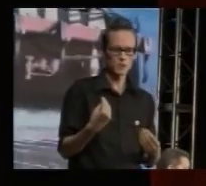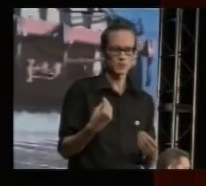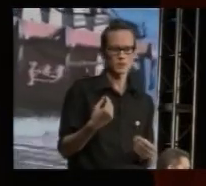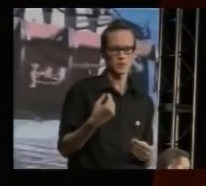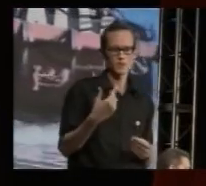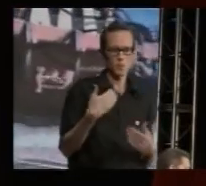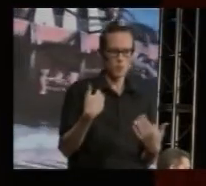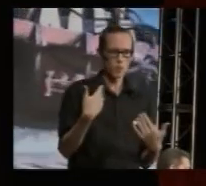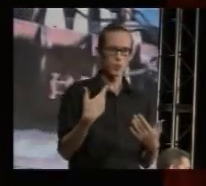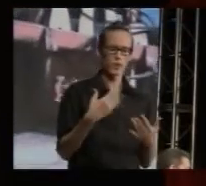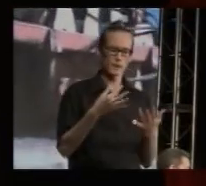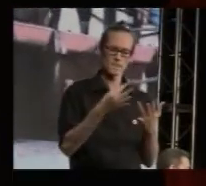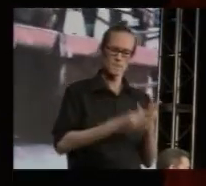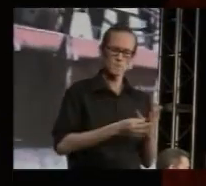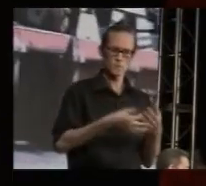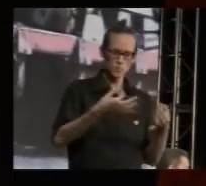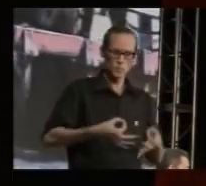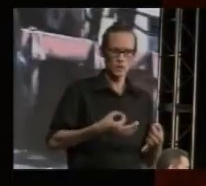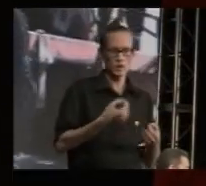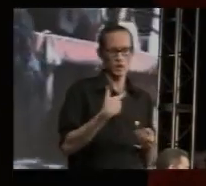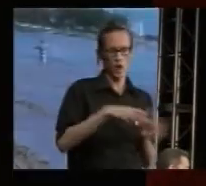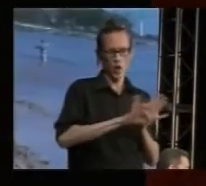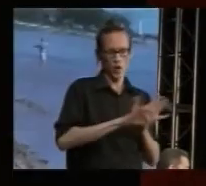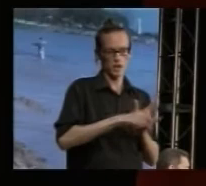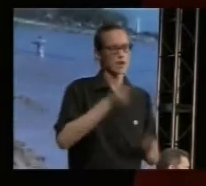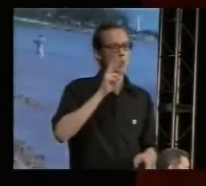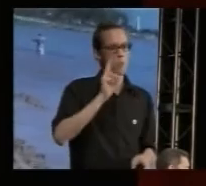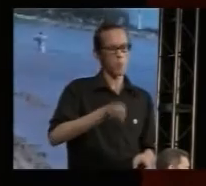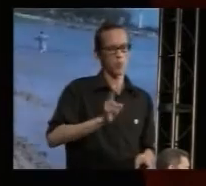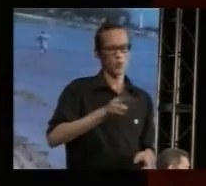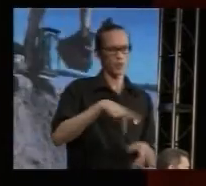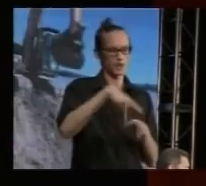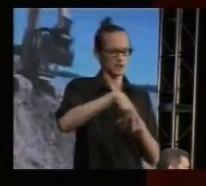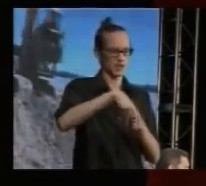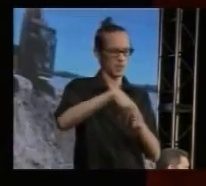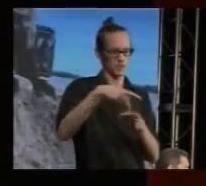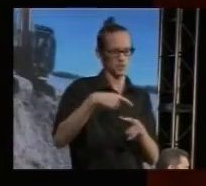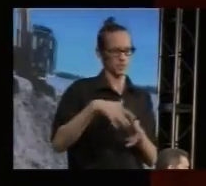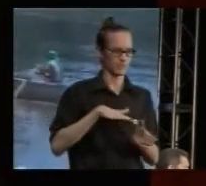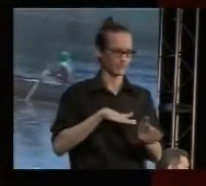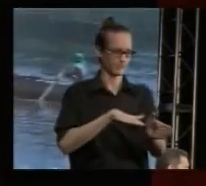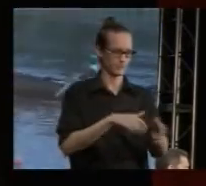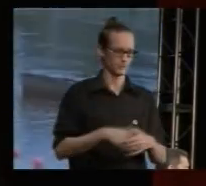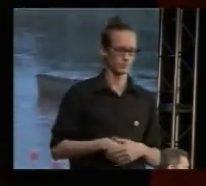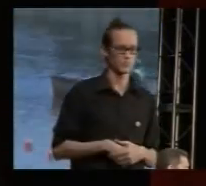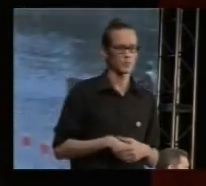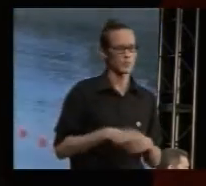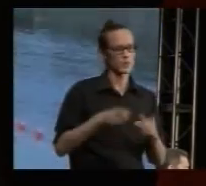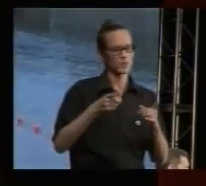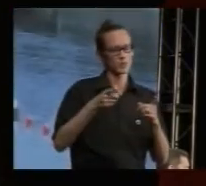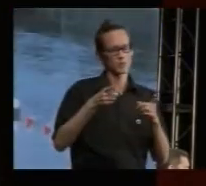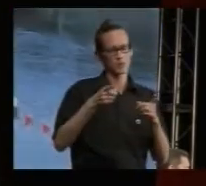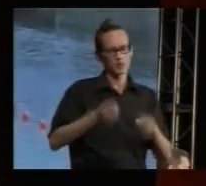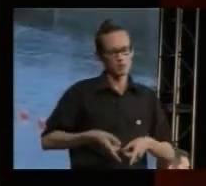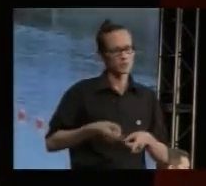cumplir con la ordenanza que prohíbe la tracción a sangre en la ciudad de Paraná, logro de esta gestión. También afrontamos sin